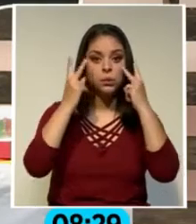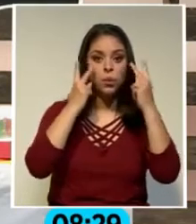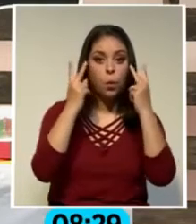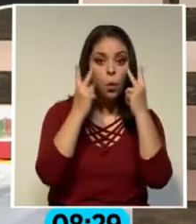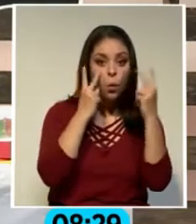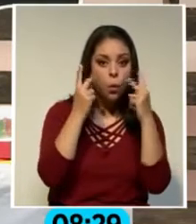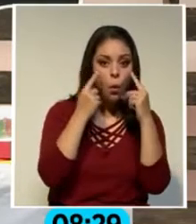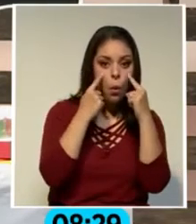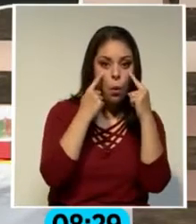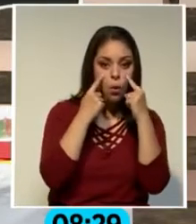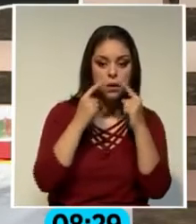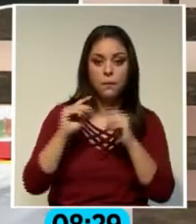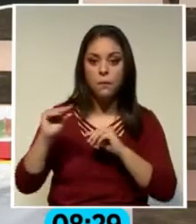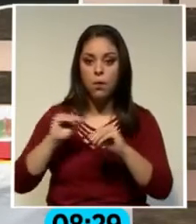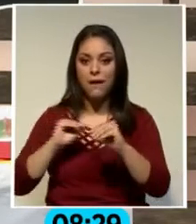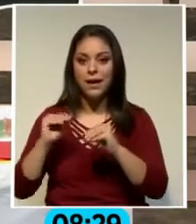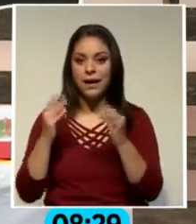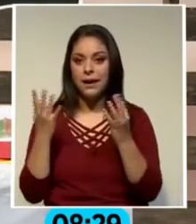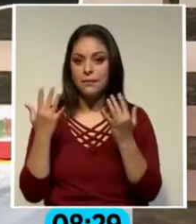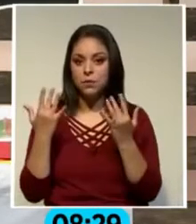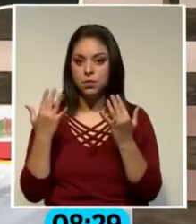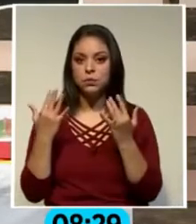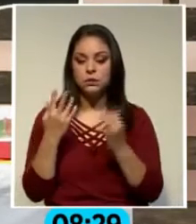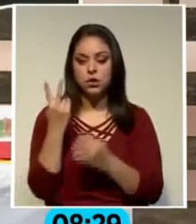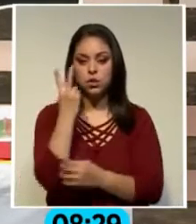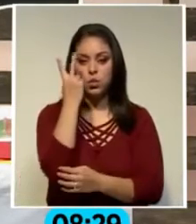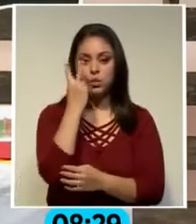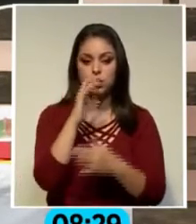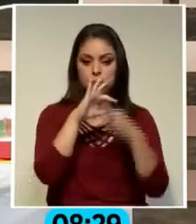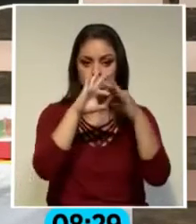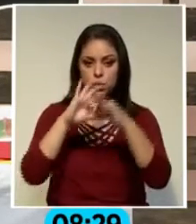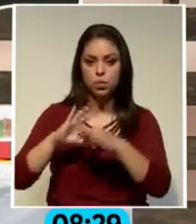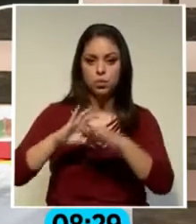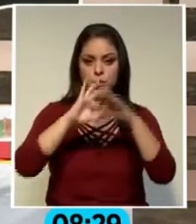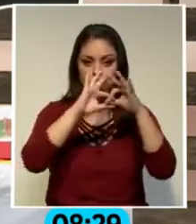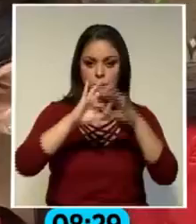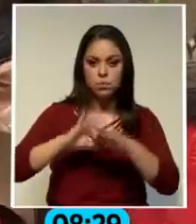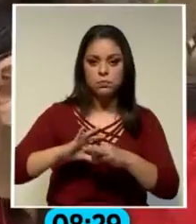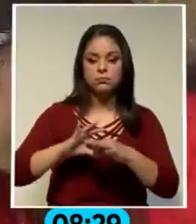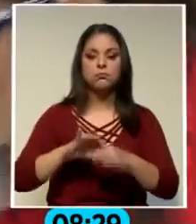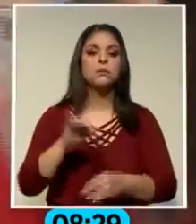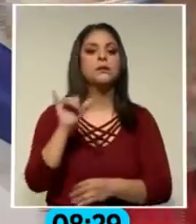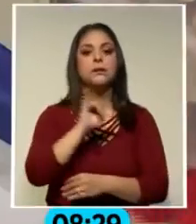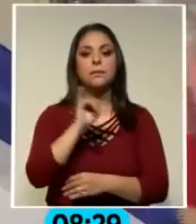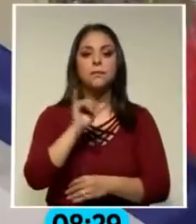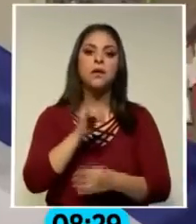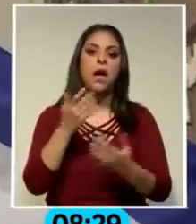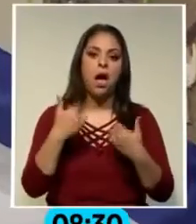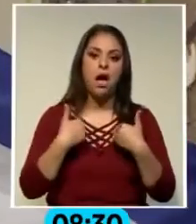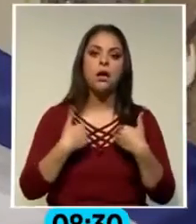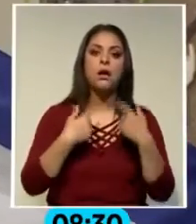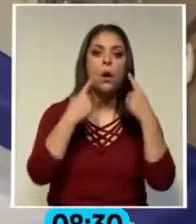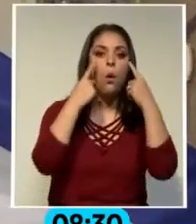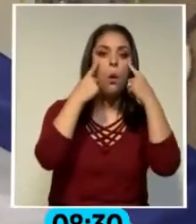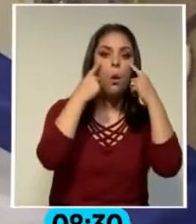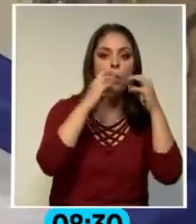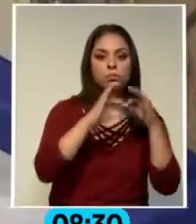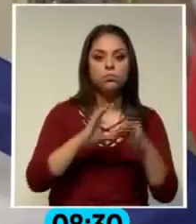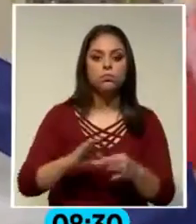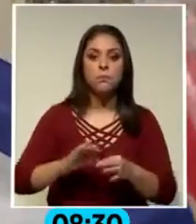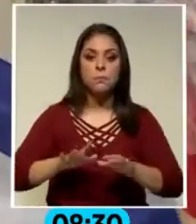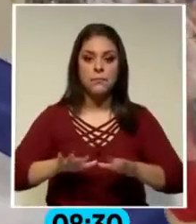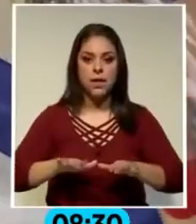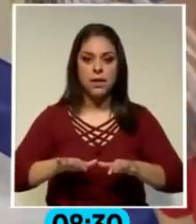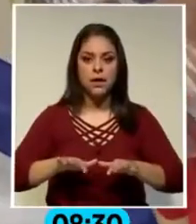de manitas. Las dos cosas tienen que trabajar. Excelente. También existe la coordinación ojo-pie, que también vamos en algún momento.